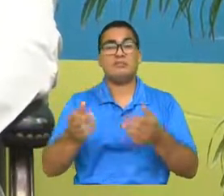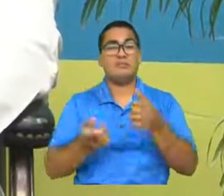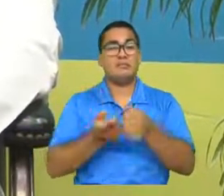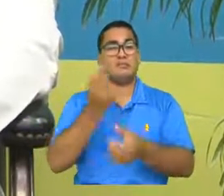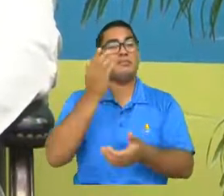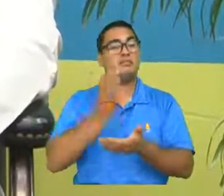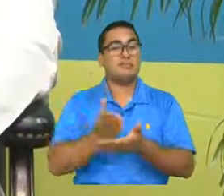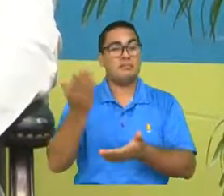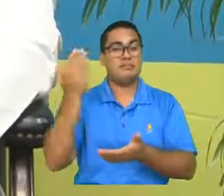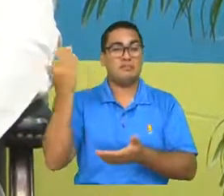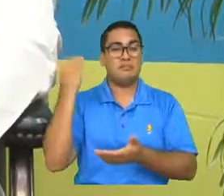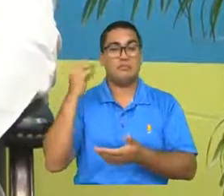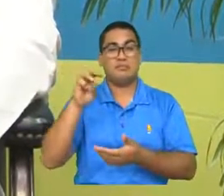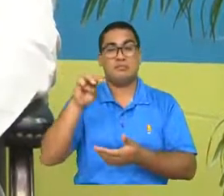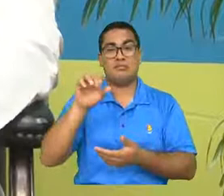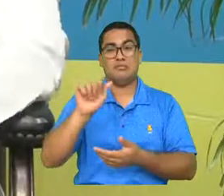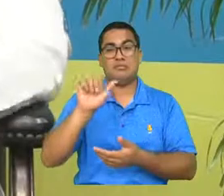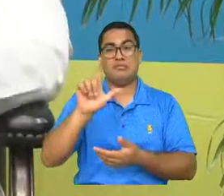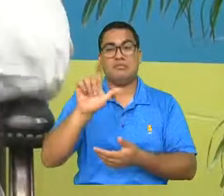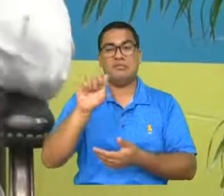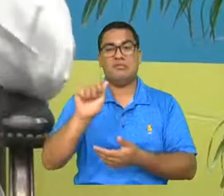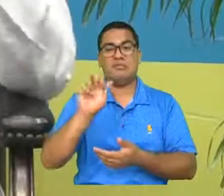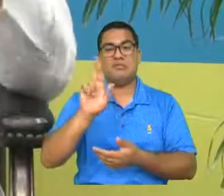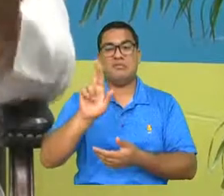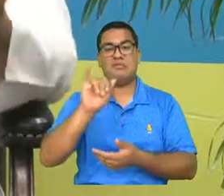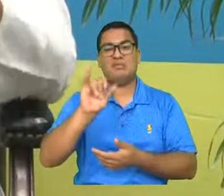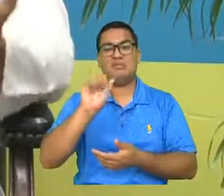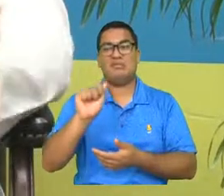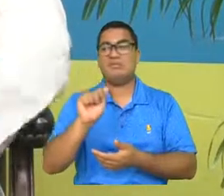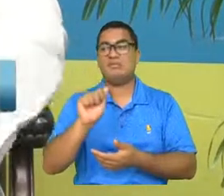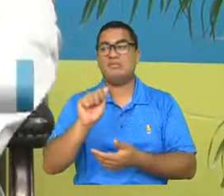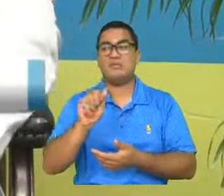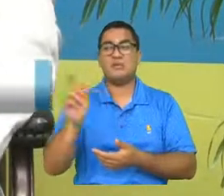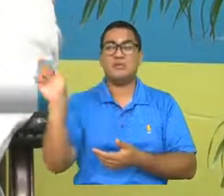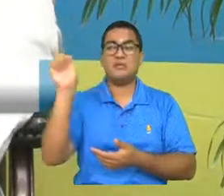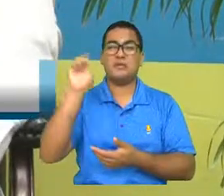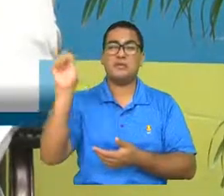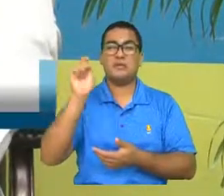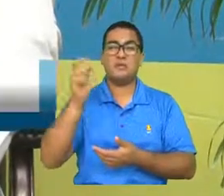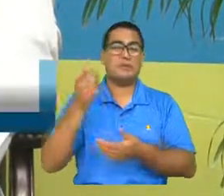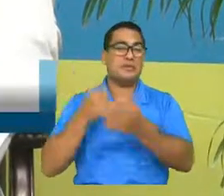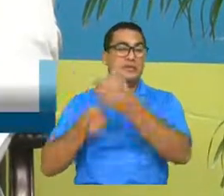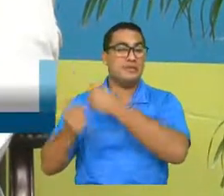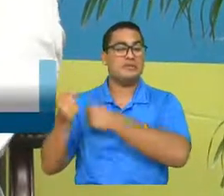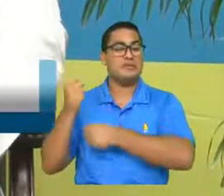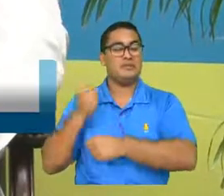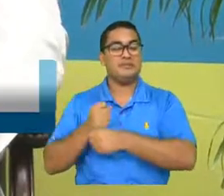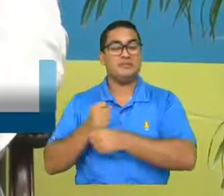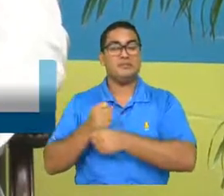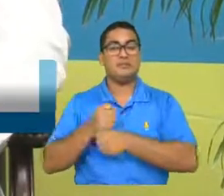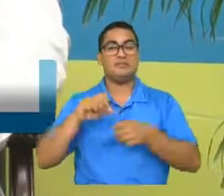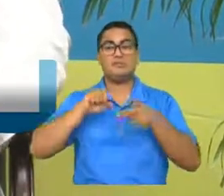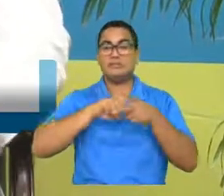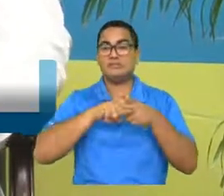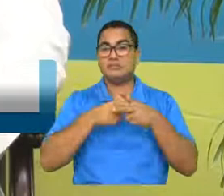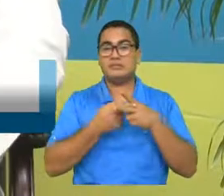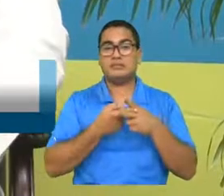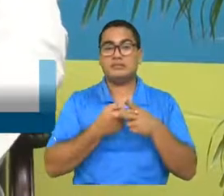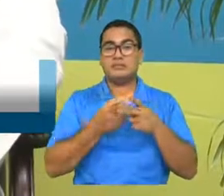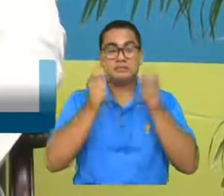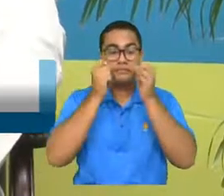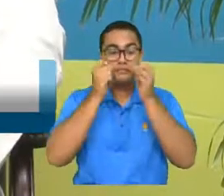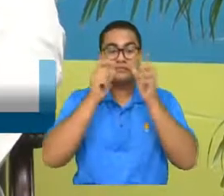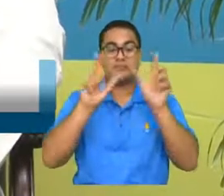viene malaria como de mal aire. Hace muchos años, al inicio, cuando se descubrió